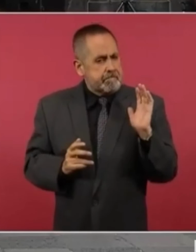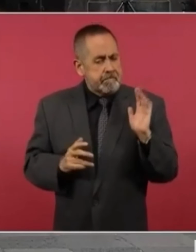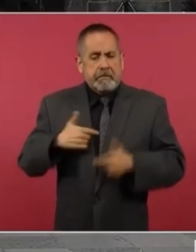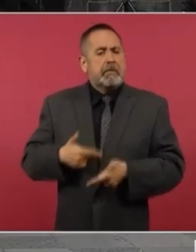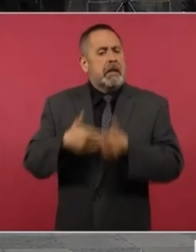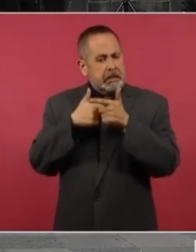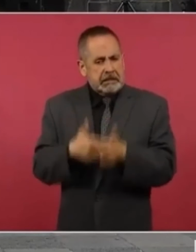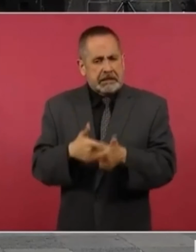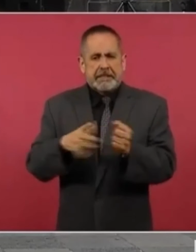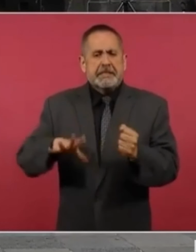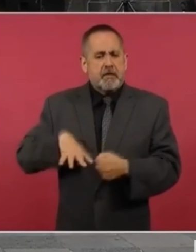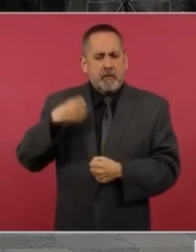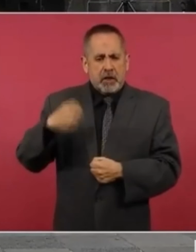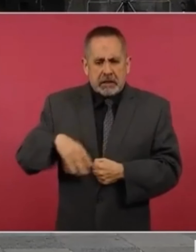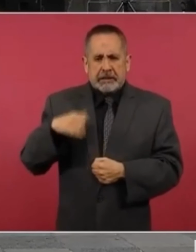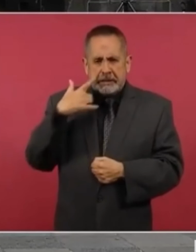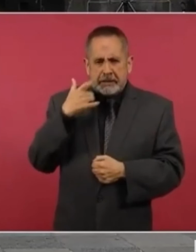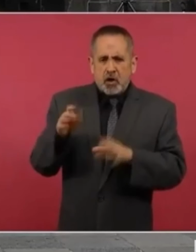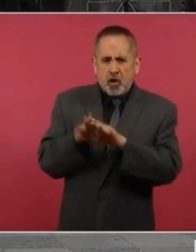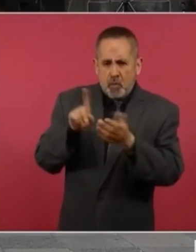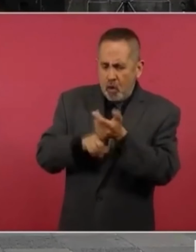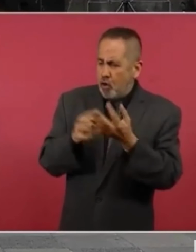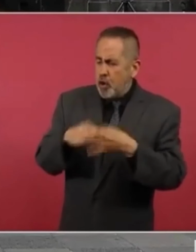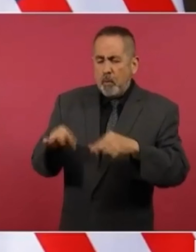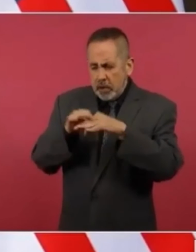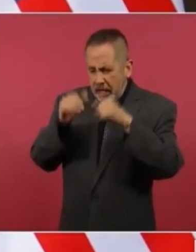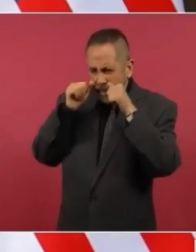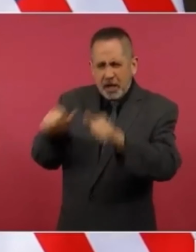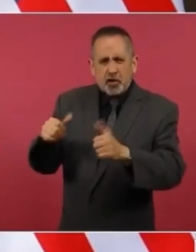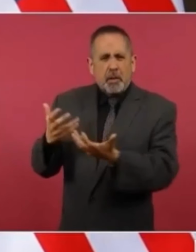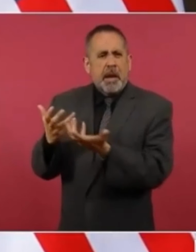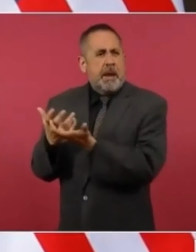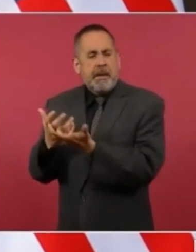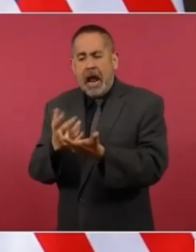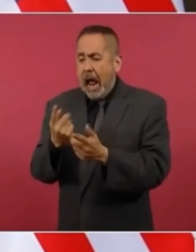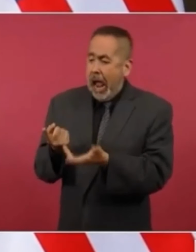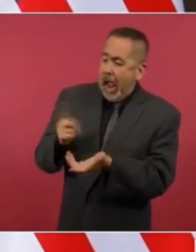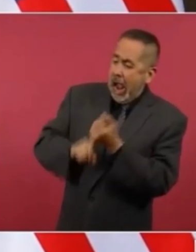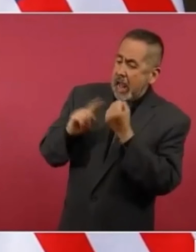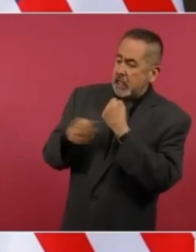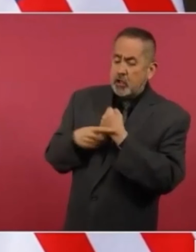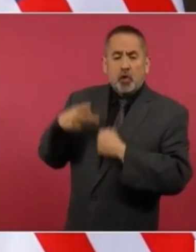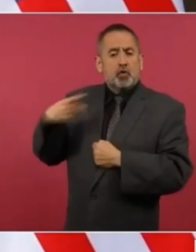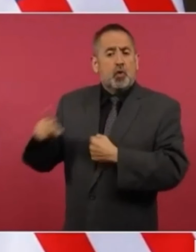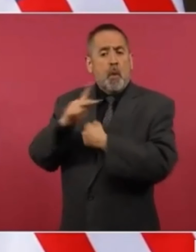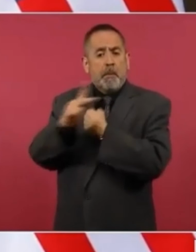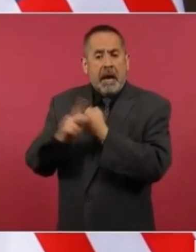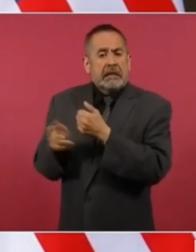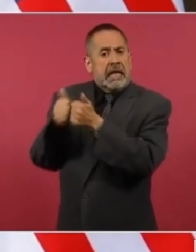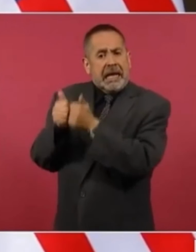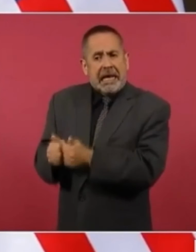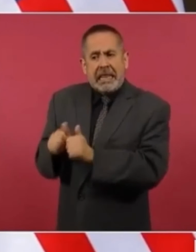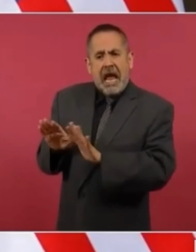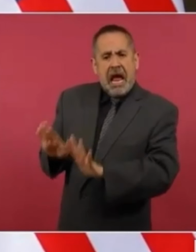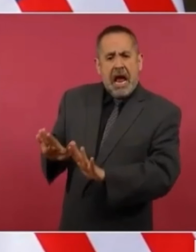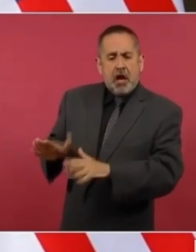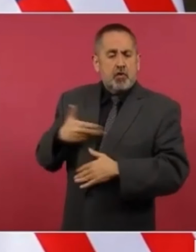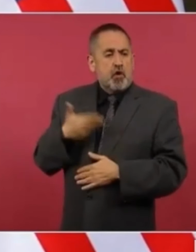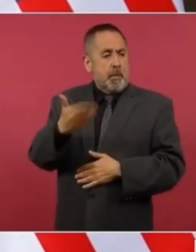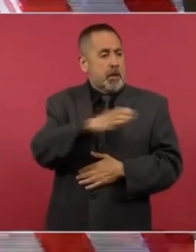nuestros esfuerzos de abordar las causas fundamentales de las migraciones, diciéndoles a las personas que se queden en sus países de origen. Le he pedido al